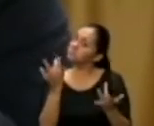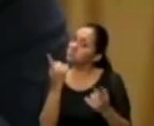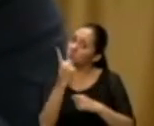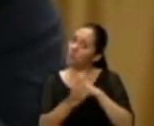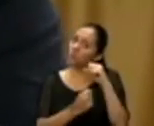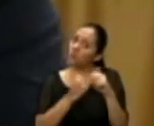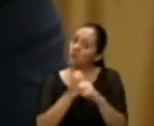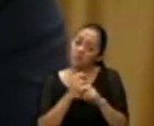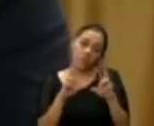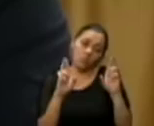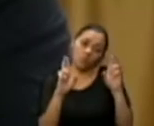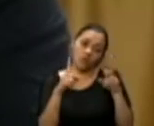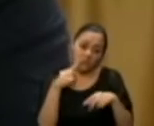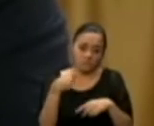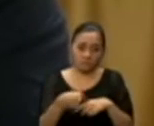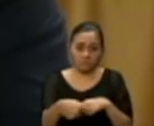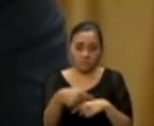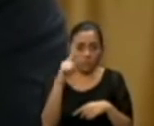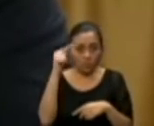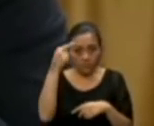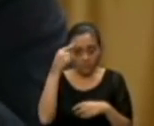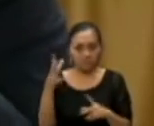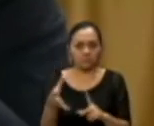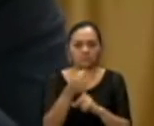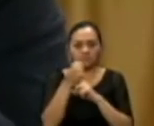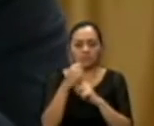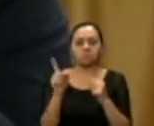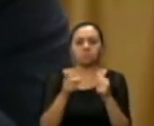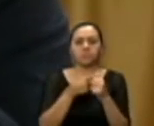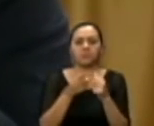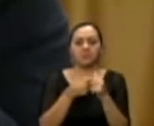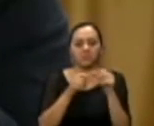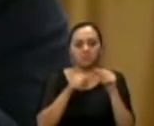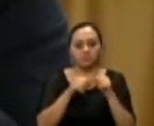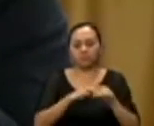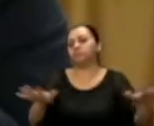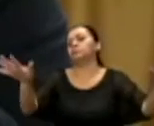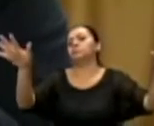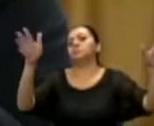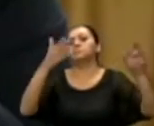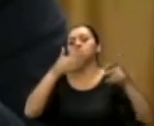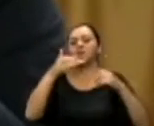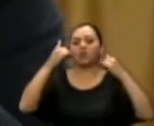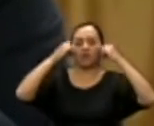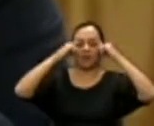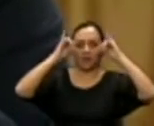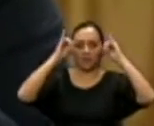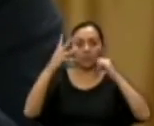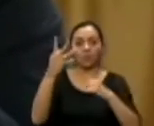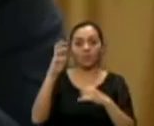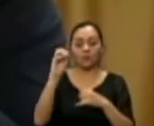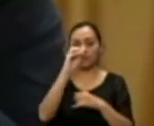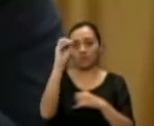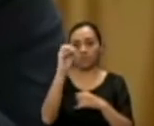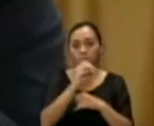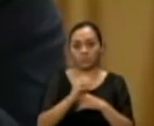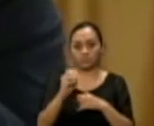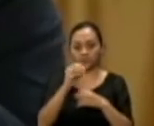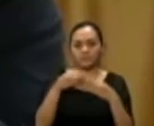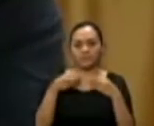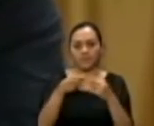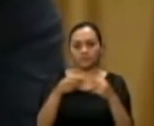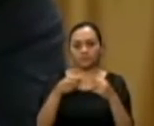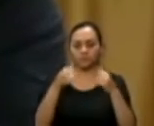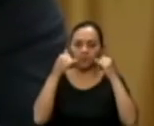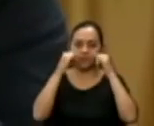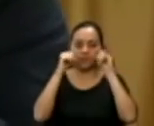final del gobierno al menos haber logrado ya la primera generación de ganado mejorado para el 40% del hato ganadero del ecuador que